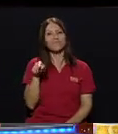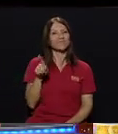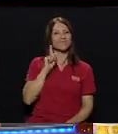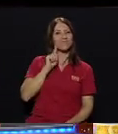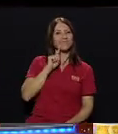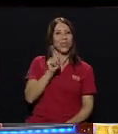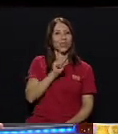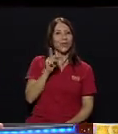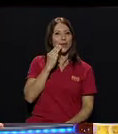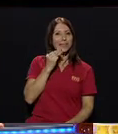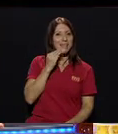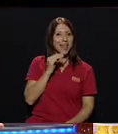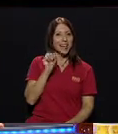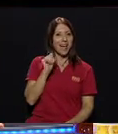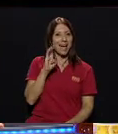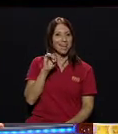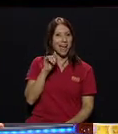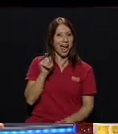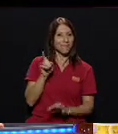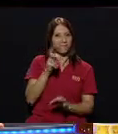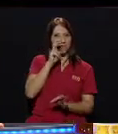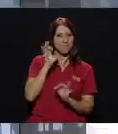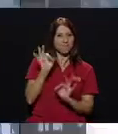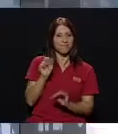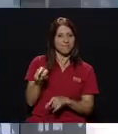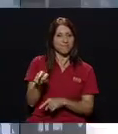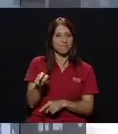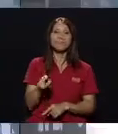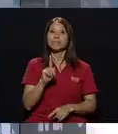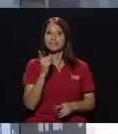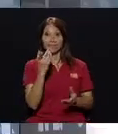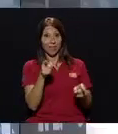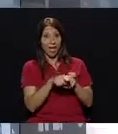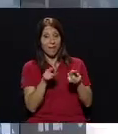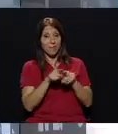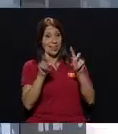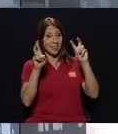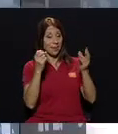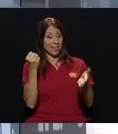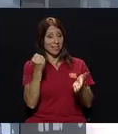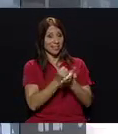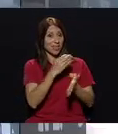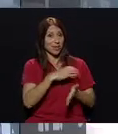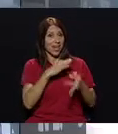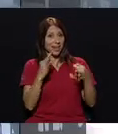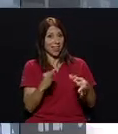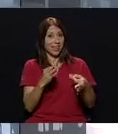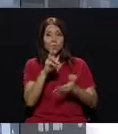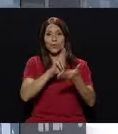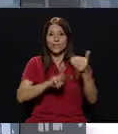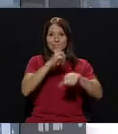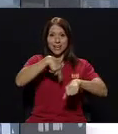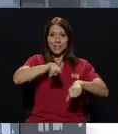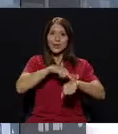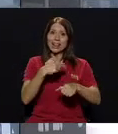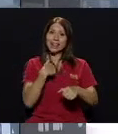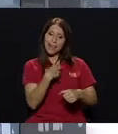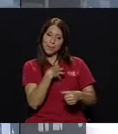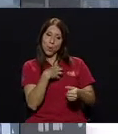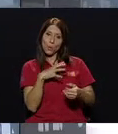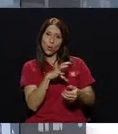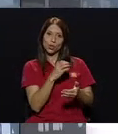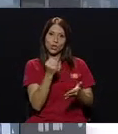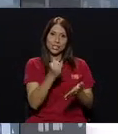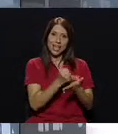¿verdad? Uh-huh. Sí. Sí, no, y el tema del sello de calidad, pues la Universidad Nacional tiene su propio sello, pero también otras industrias se